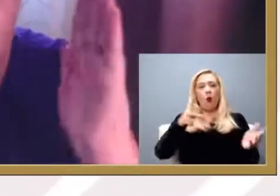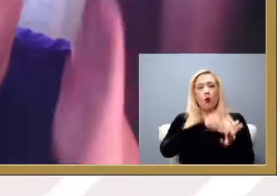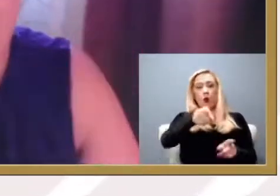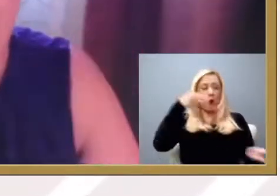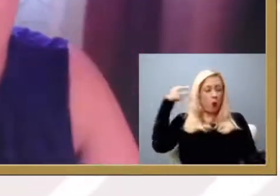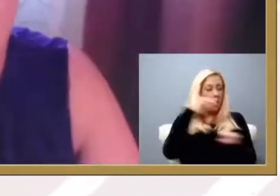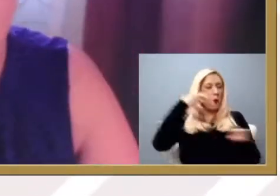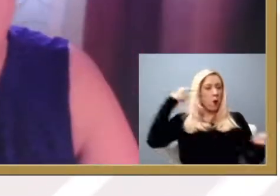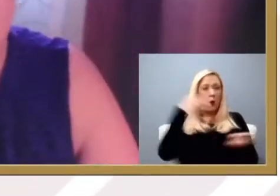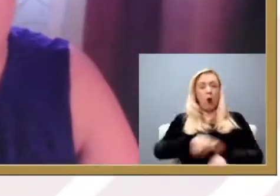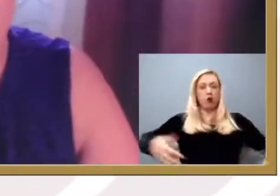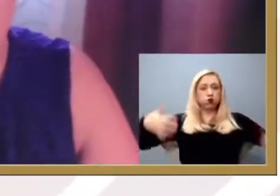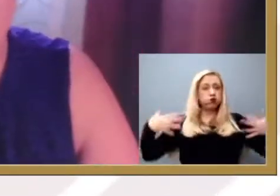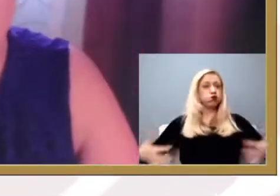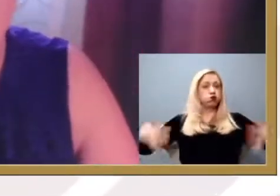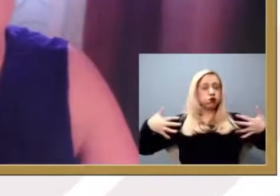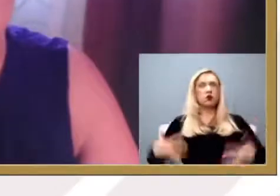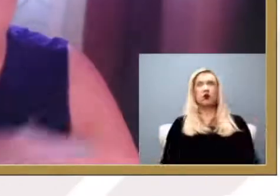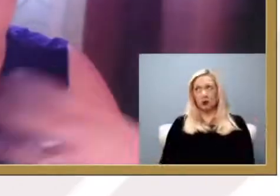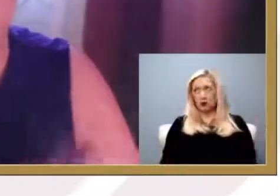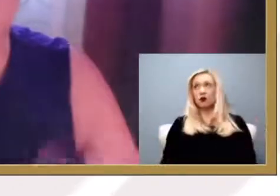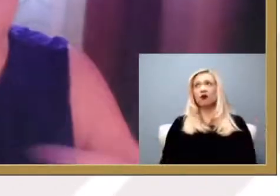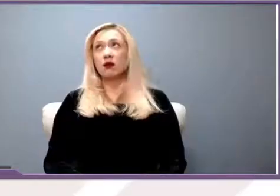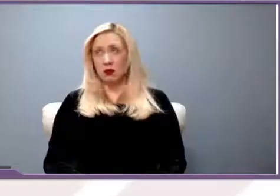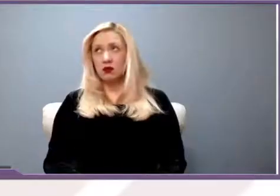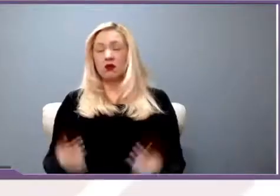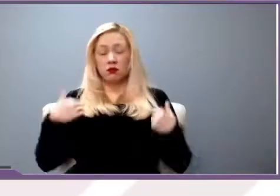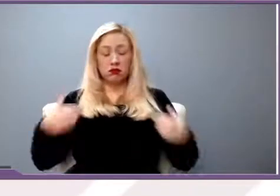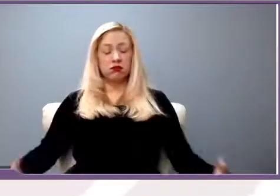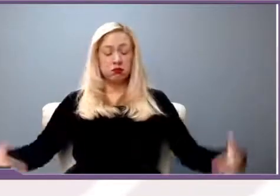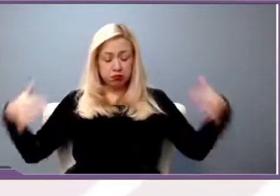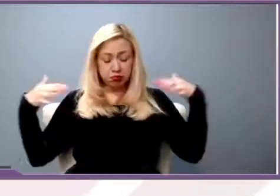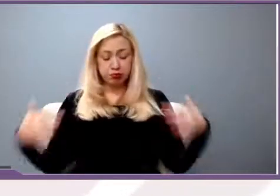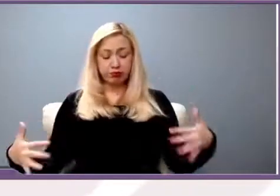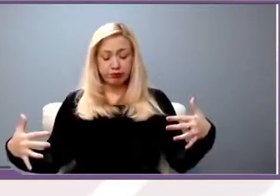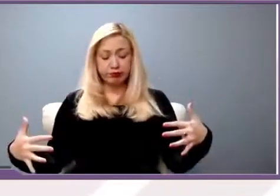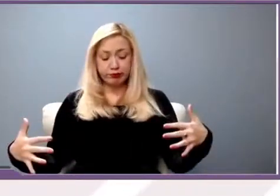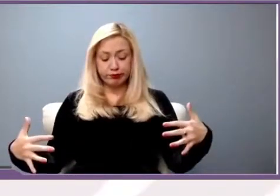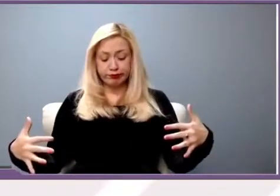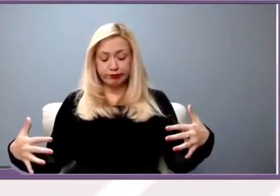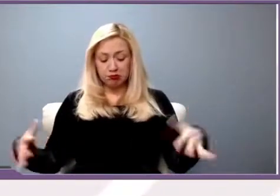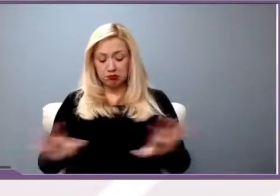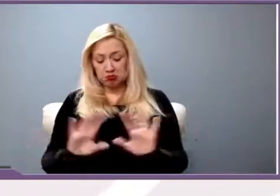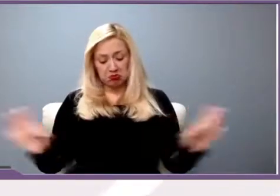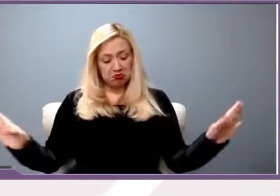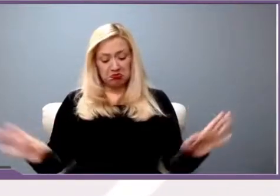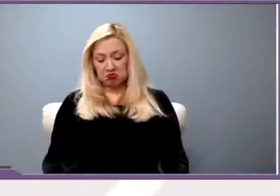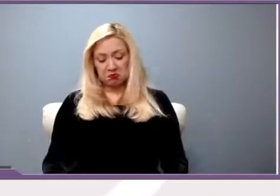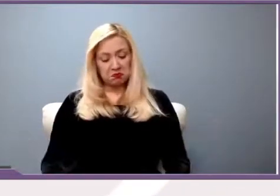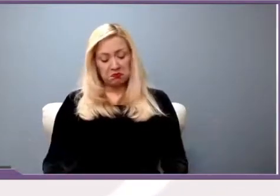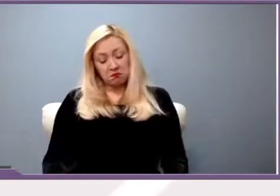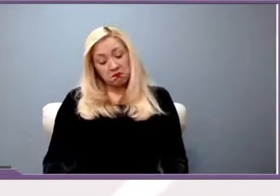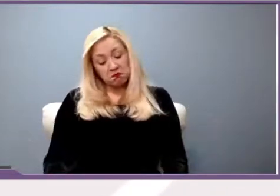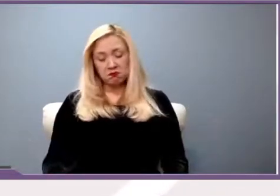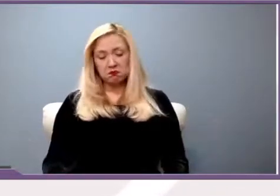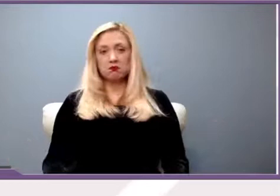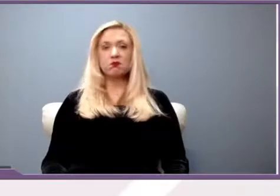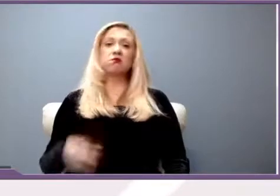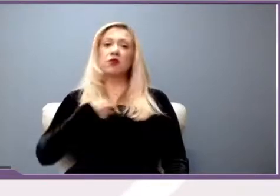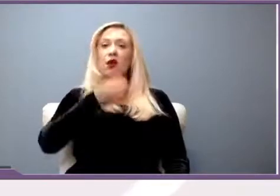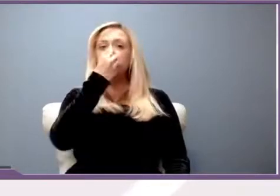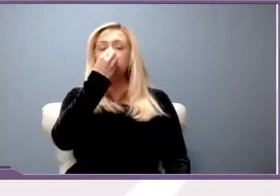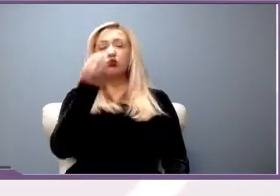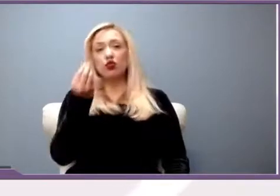de determinada manera, termina siendo así, y entonces como una profecía autocumplida, ¿no? Entonces tú dices, claro, la persona gorda come mucho